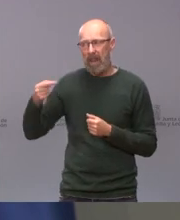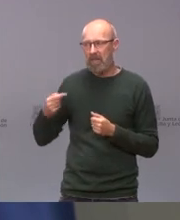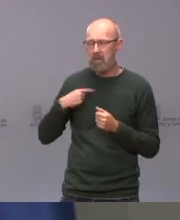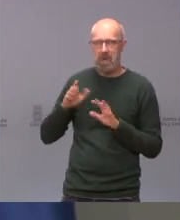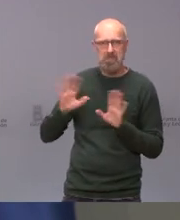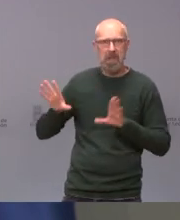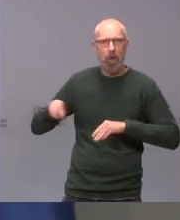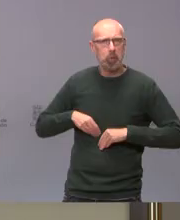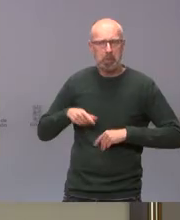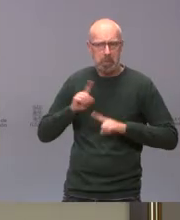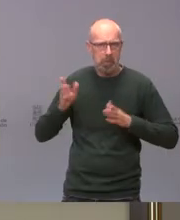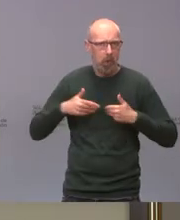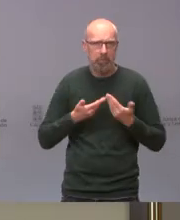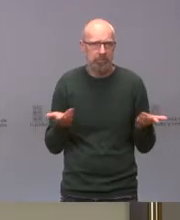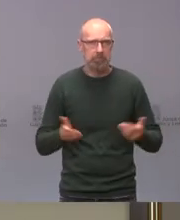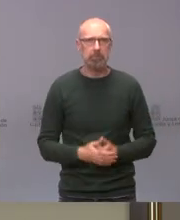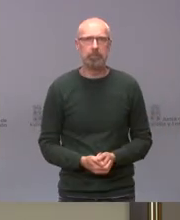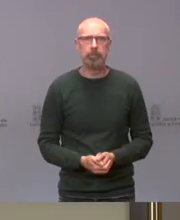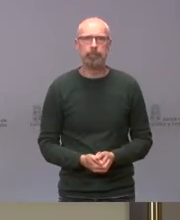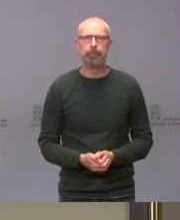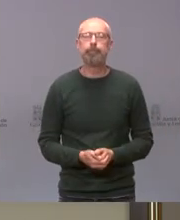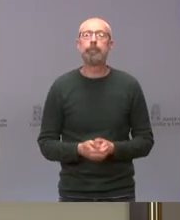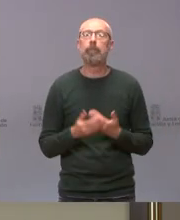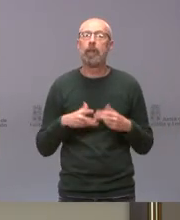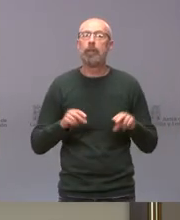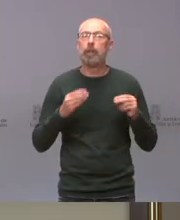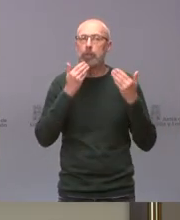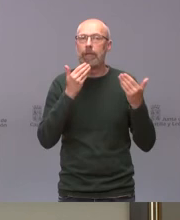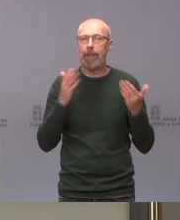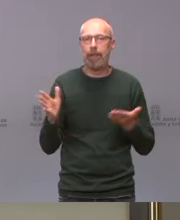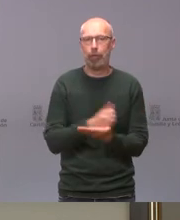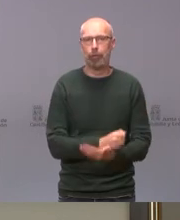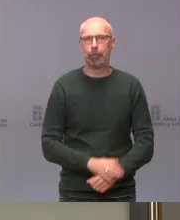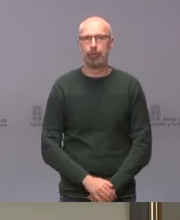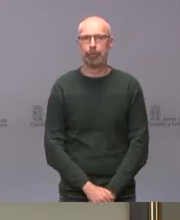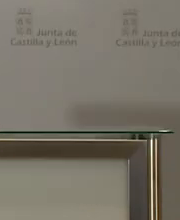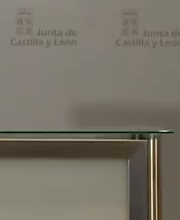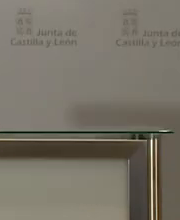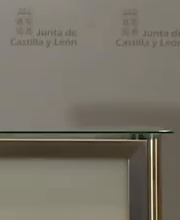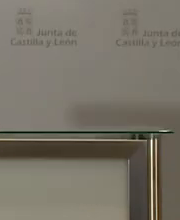Pues hemos llegado al final. Muchas gracias a todos. Gracias a ustedes.